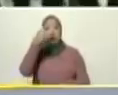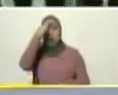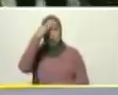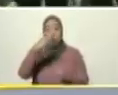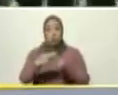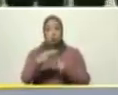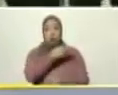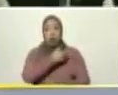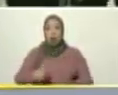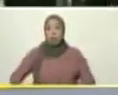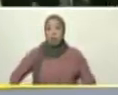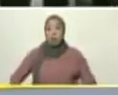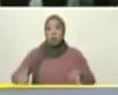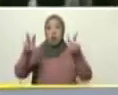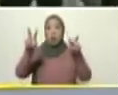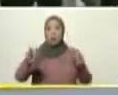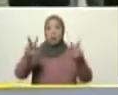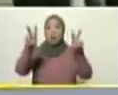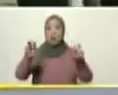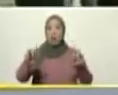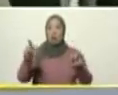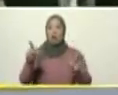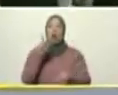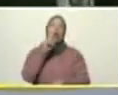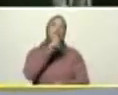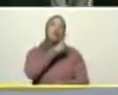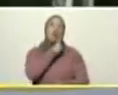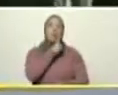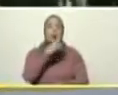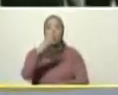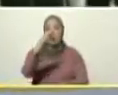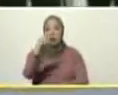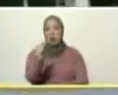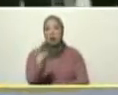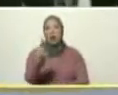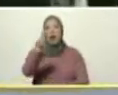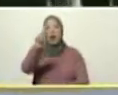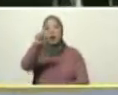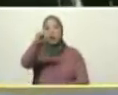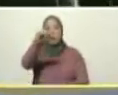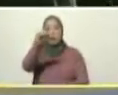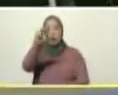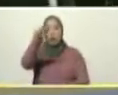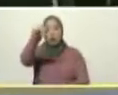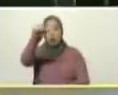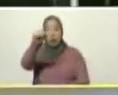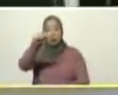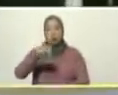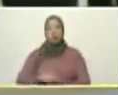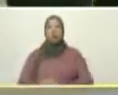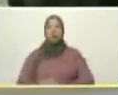del presidente Carmona y la lectura del primer decreto firmado por él.